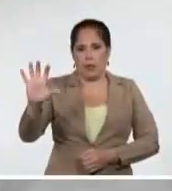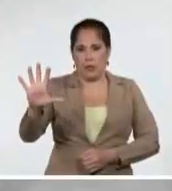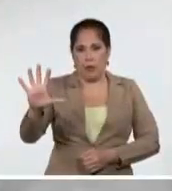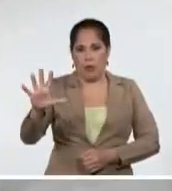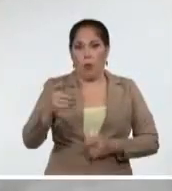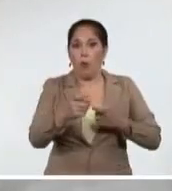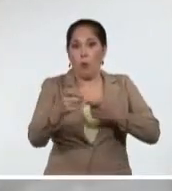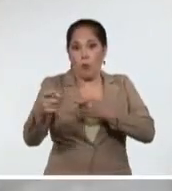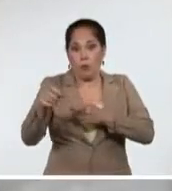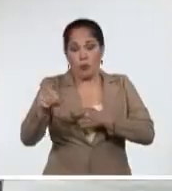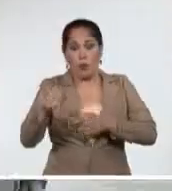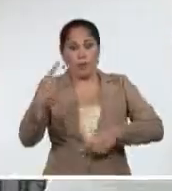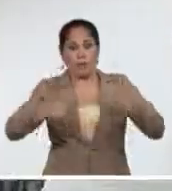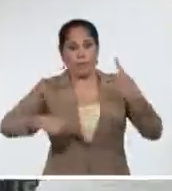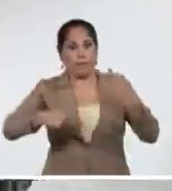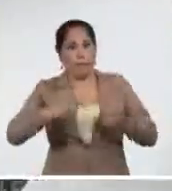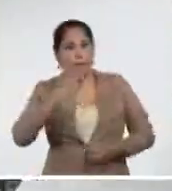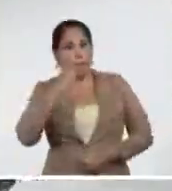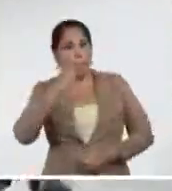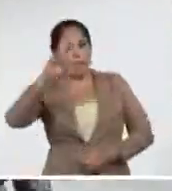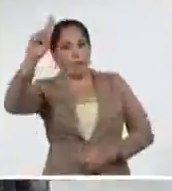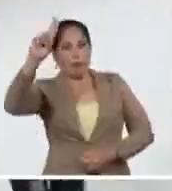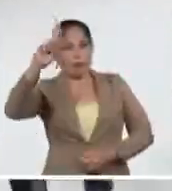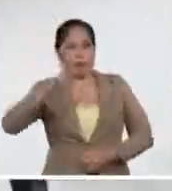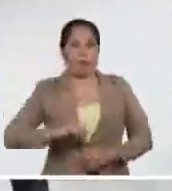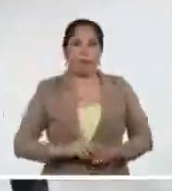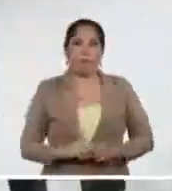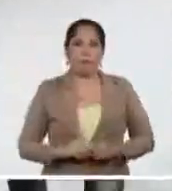la guerra contra el fascismo.